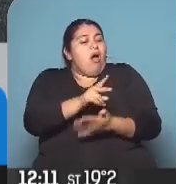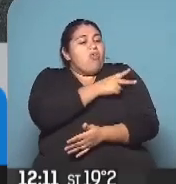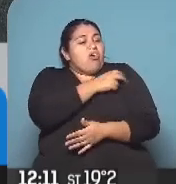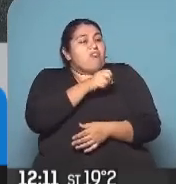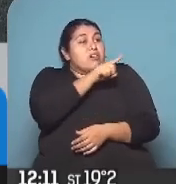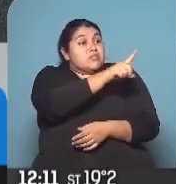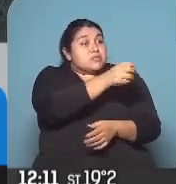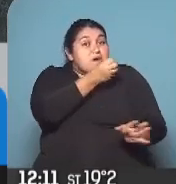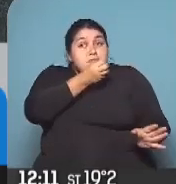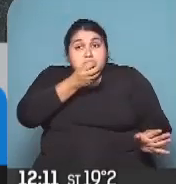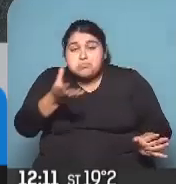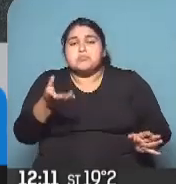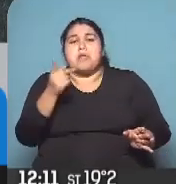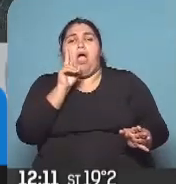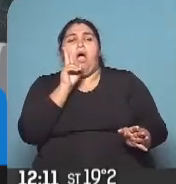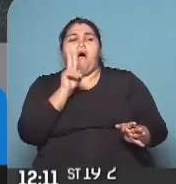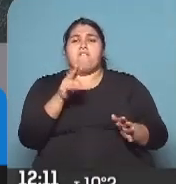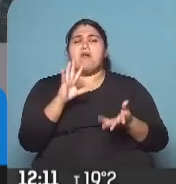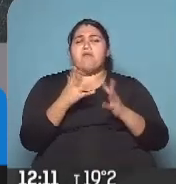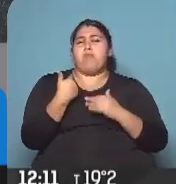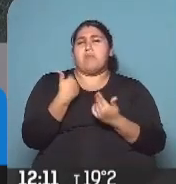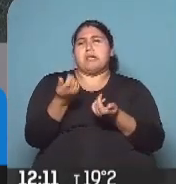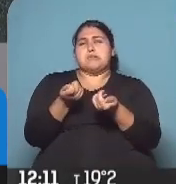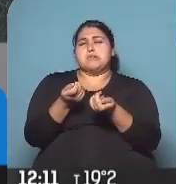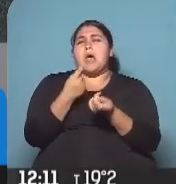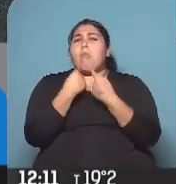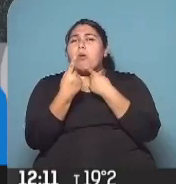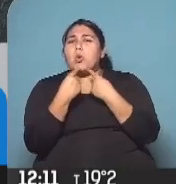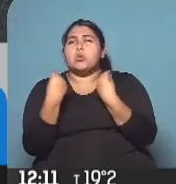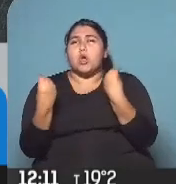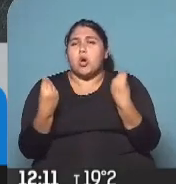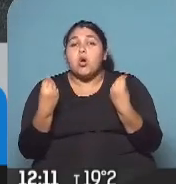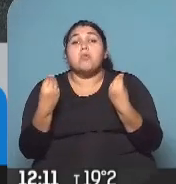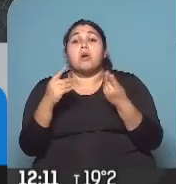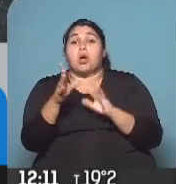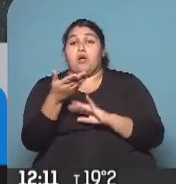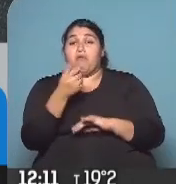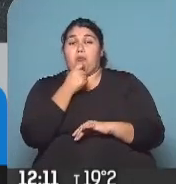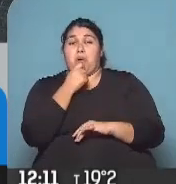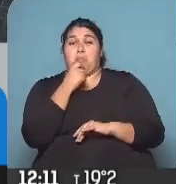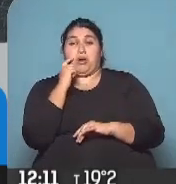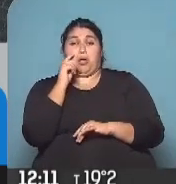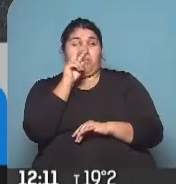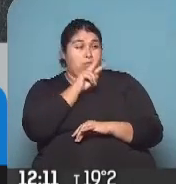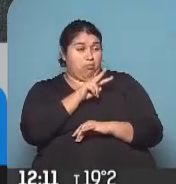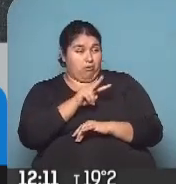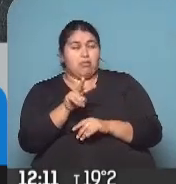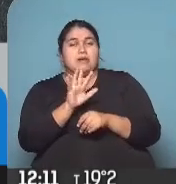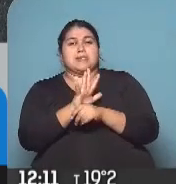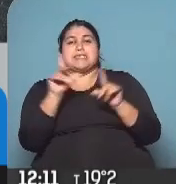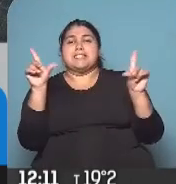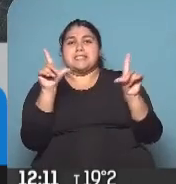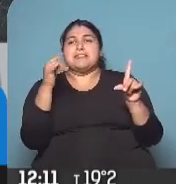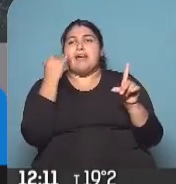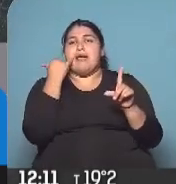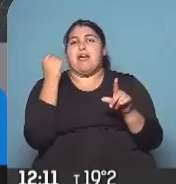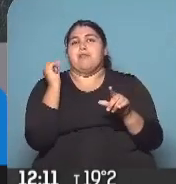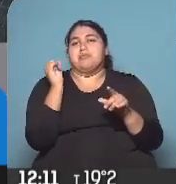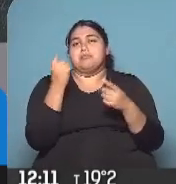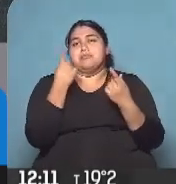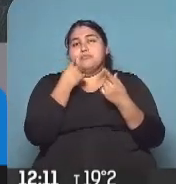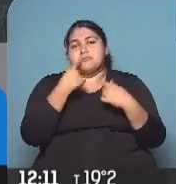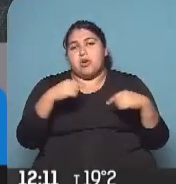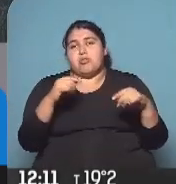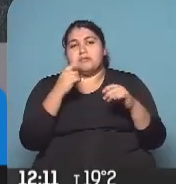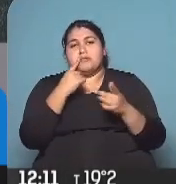van a ser los cuestionamientos, cuáles van a ser las preguntas. Pero llega debilitado un punto de vista mediático y político. Un punto de vista procesal es un testigo más.